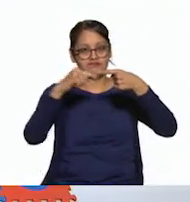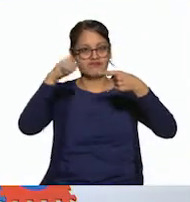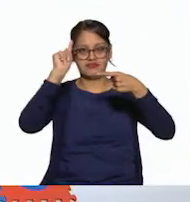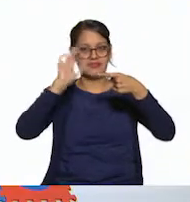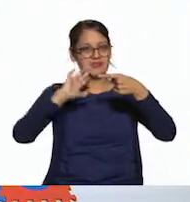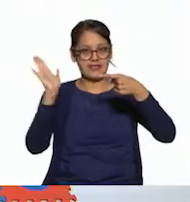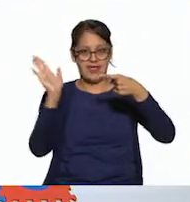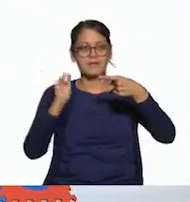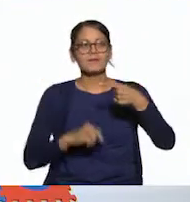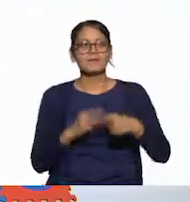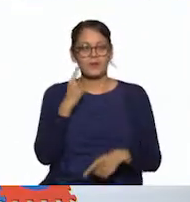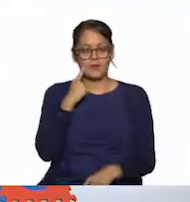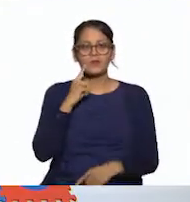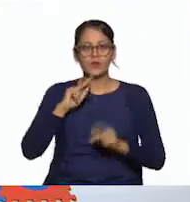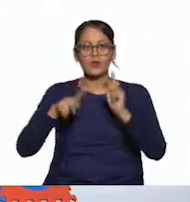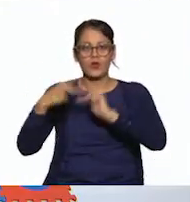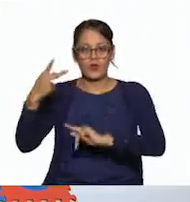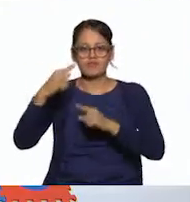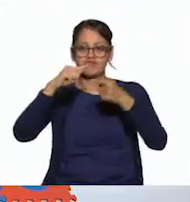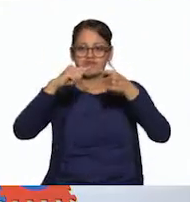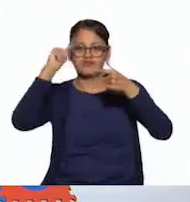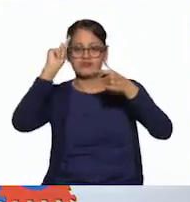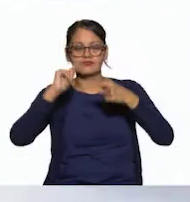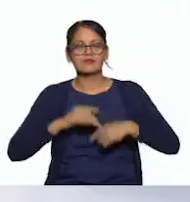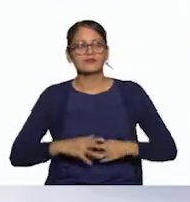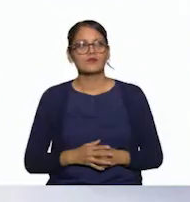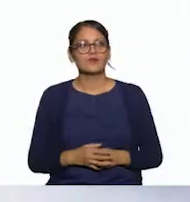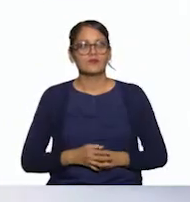la realizamos. Entonces, la voy a palomear.